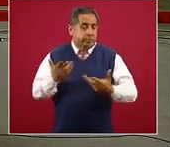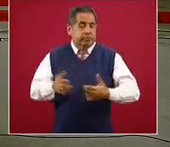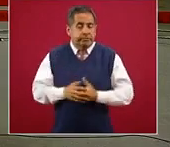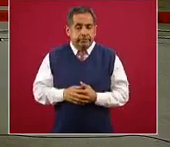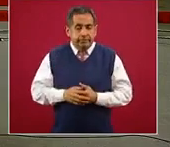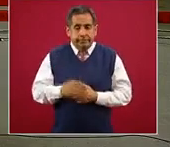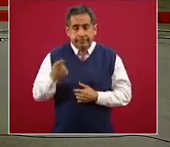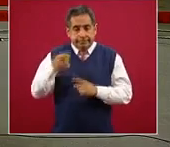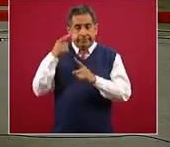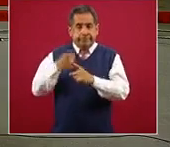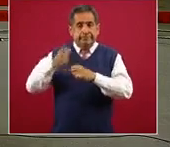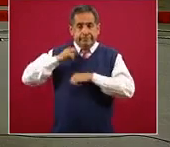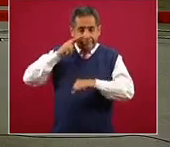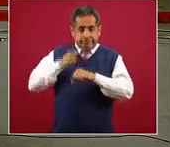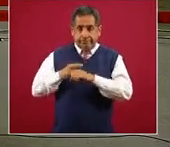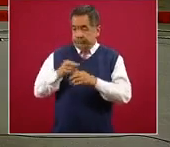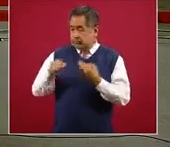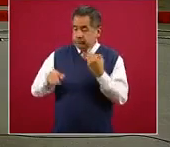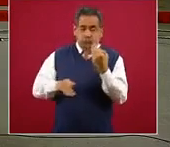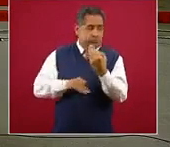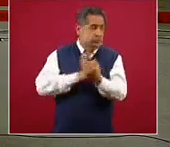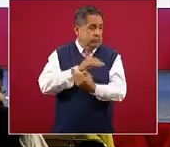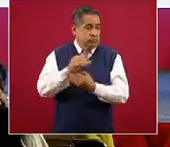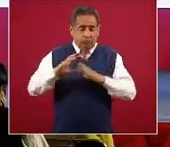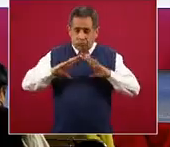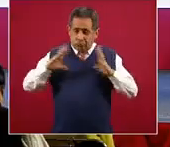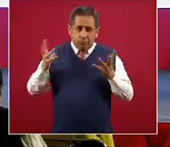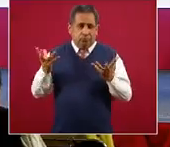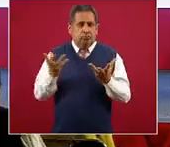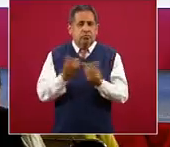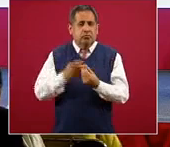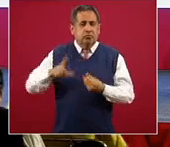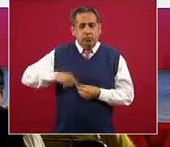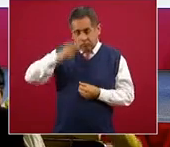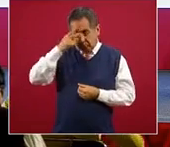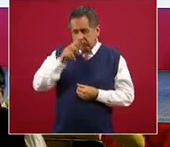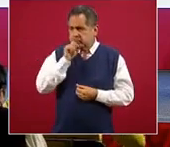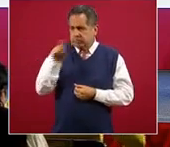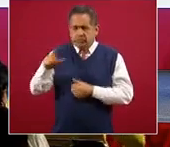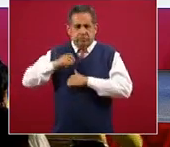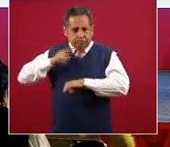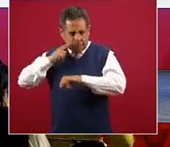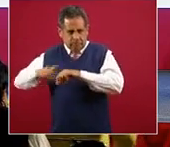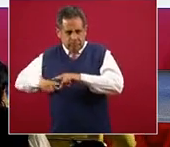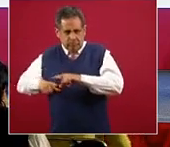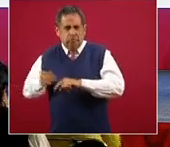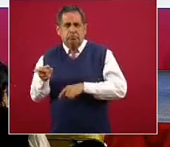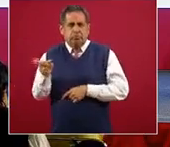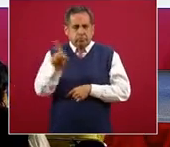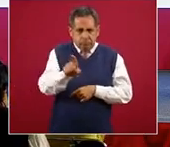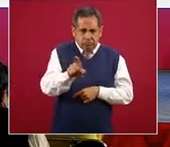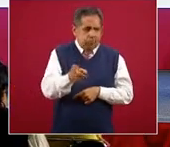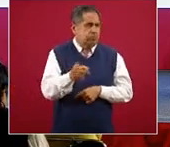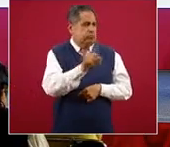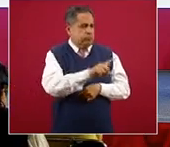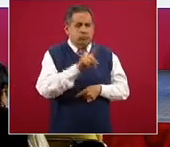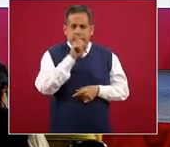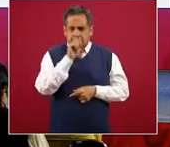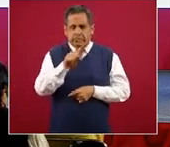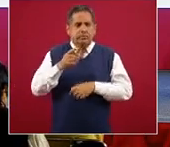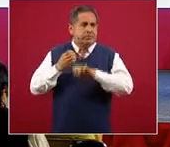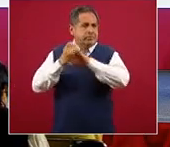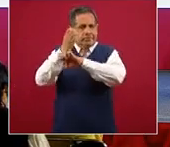que compete al conjunto del Gobierno de México, pero también a otros órdenes de gobierno como los gobiernos